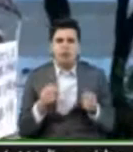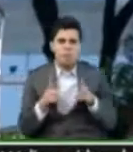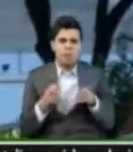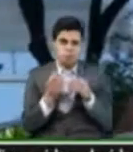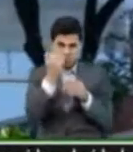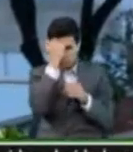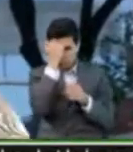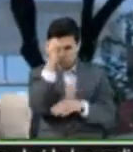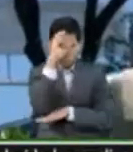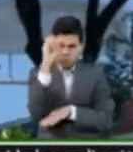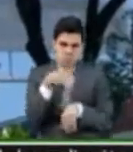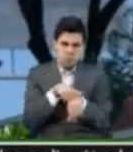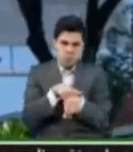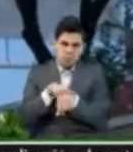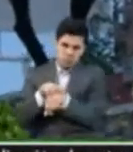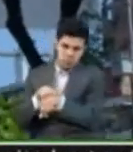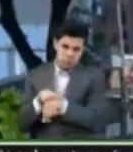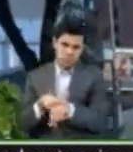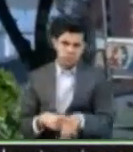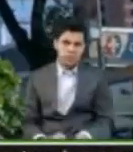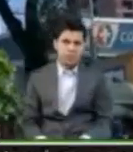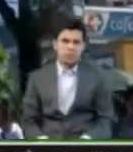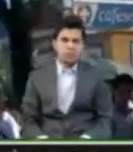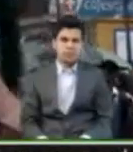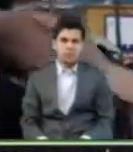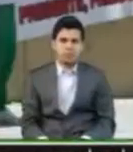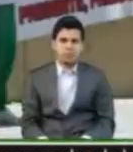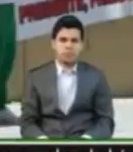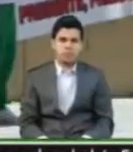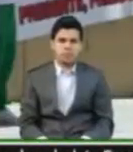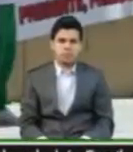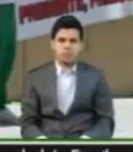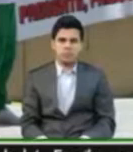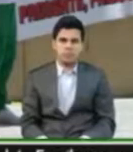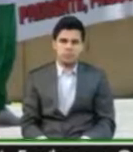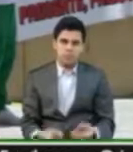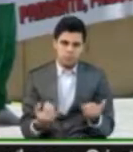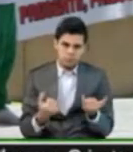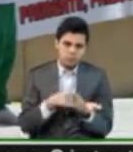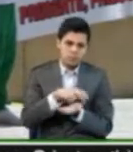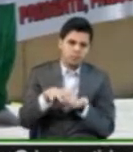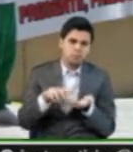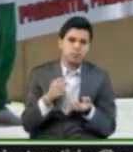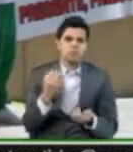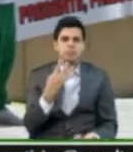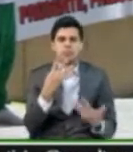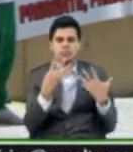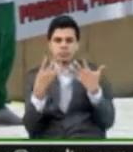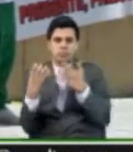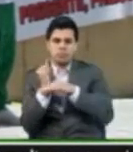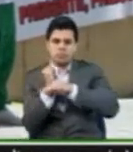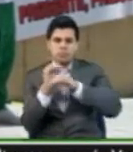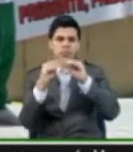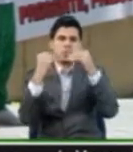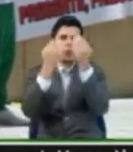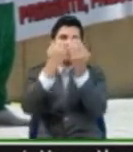educadores colombianos. Organizar el informe nacional del paro. Bien, en Santander son 900 instituciones educativas las